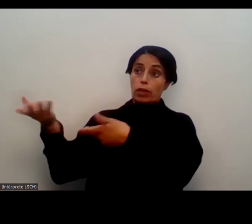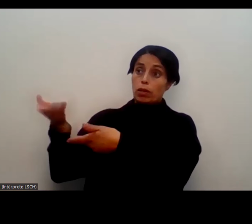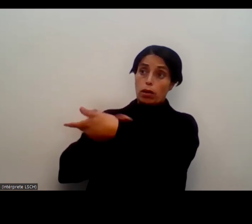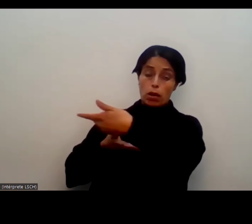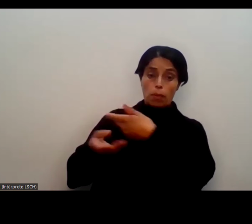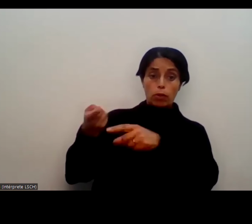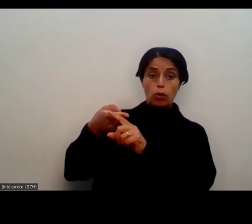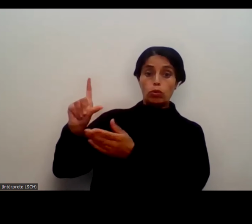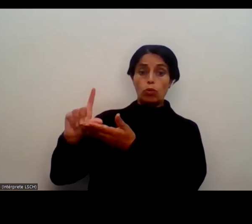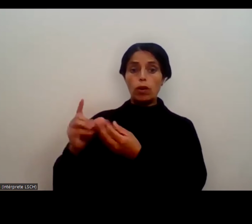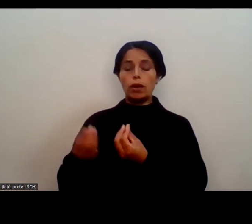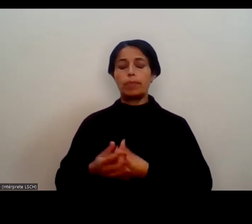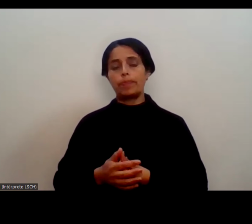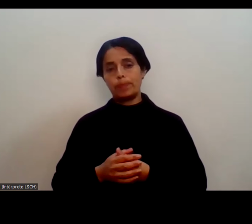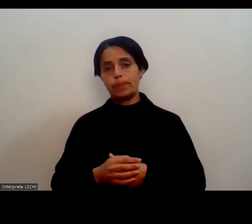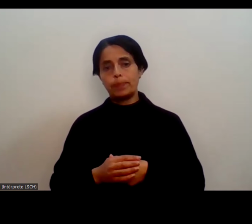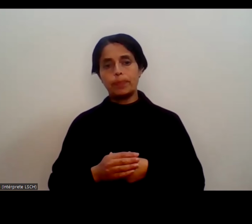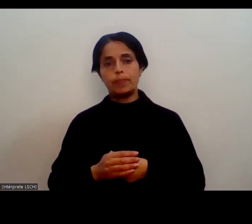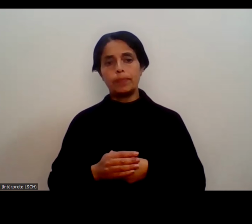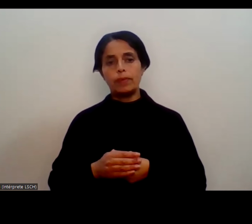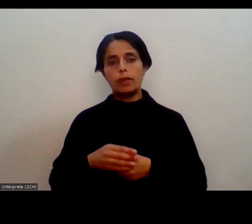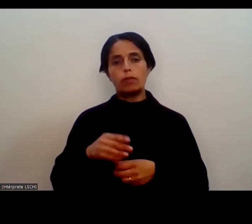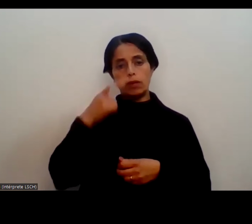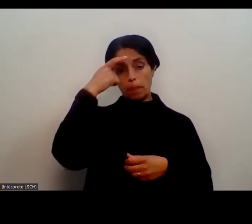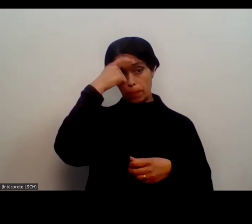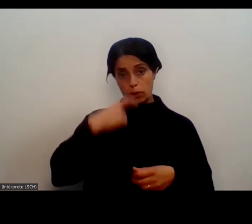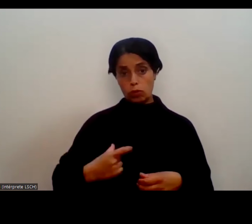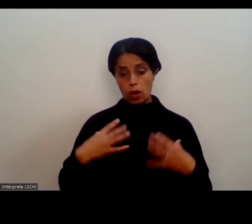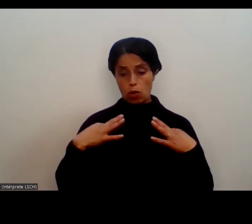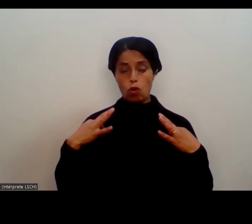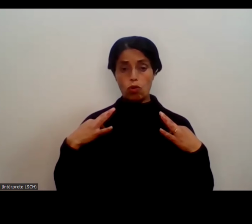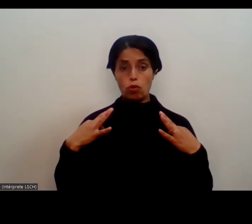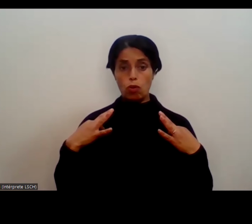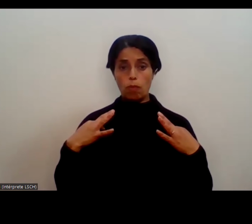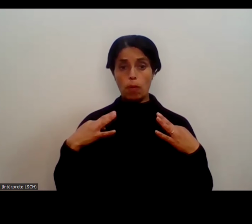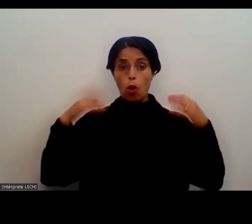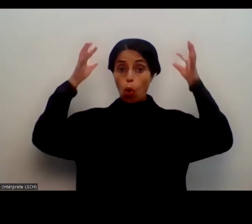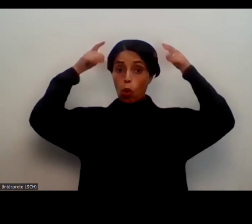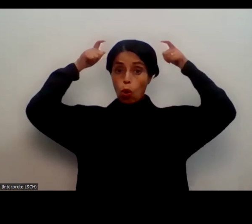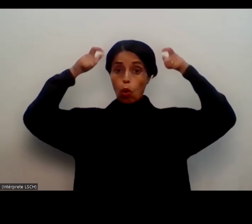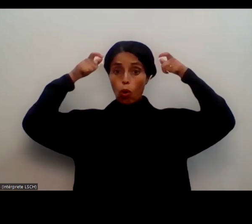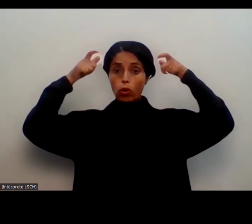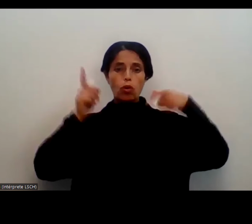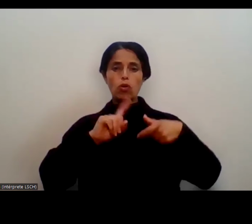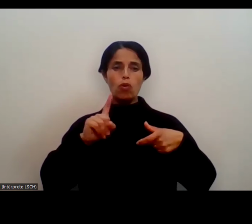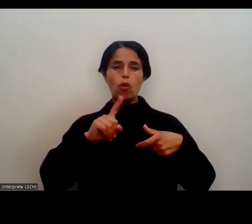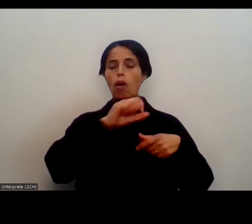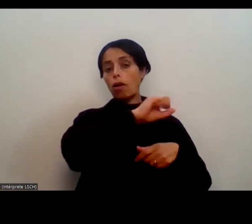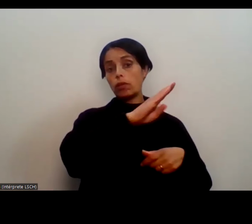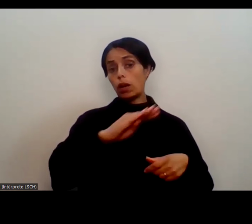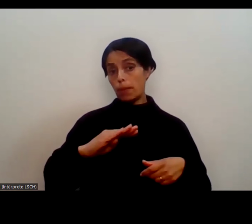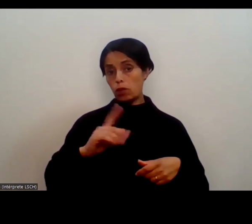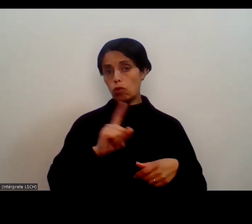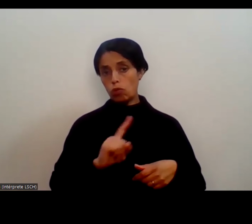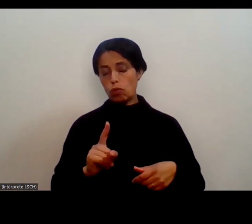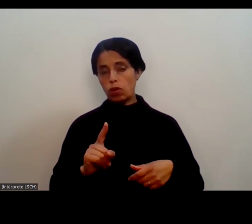siempre ritual. O si ese individuo está vestido con algún gorro que no sea el gorro atacameño, y eso también